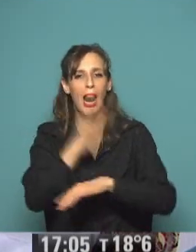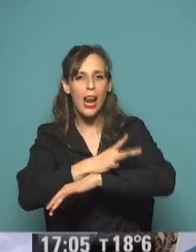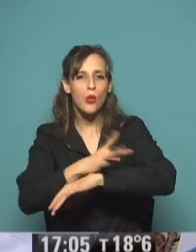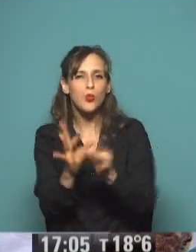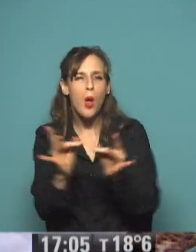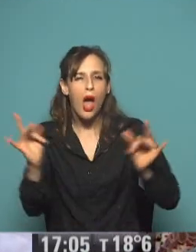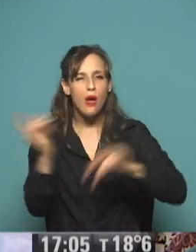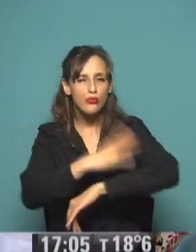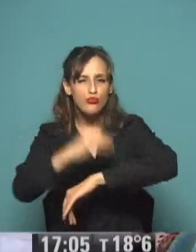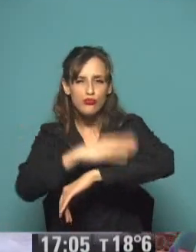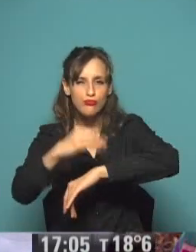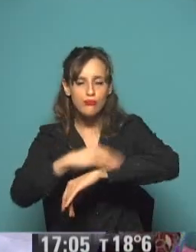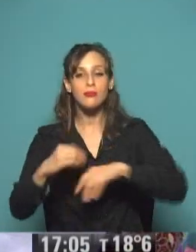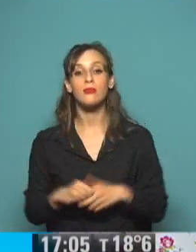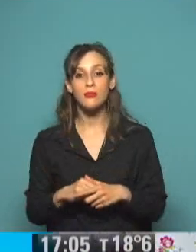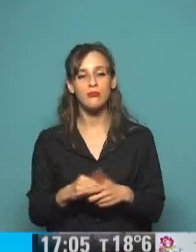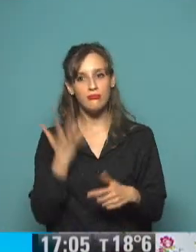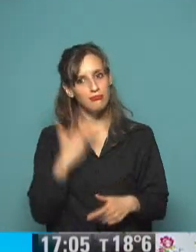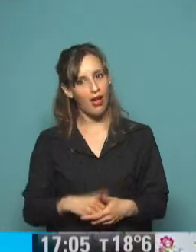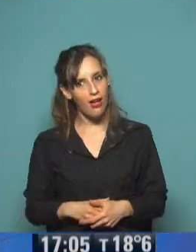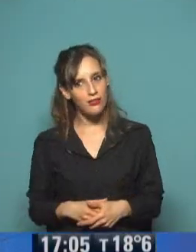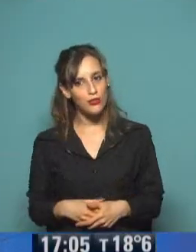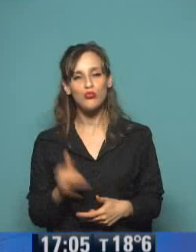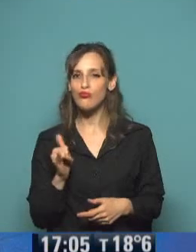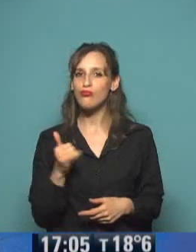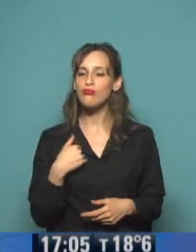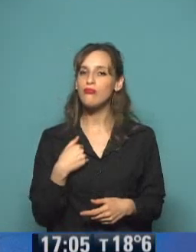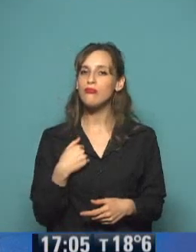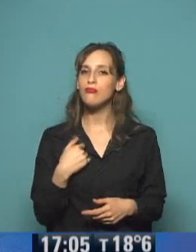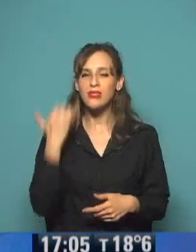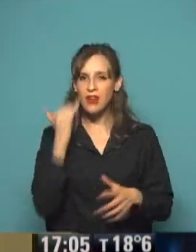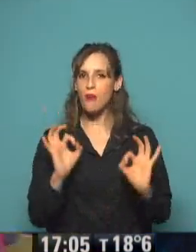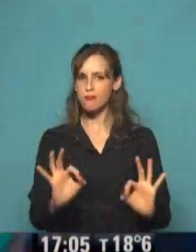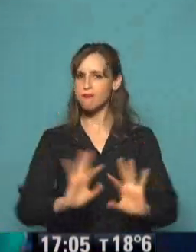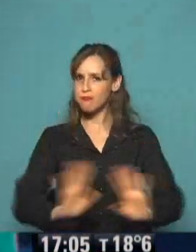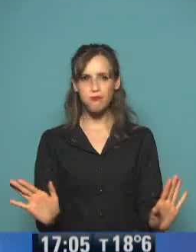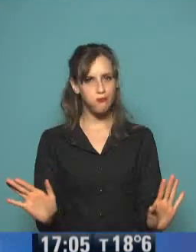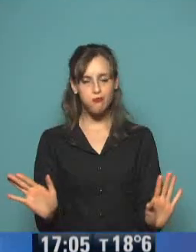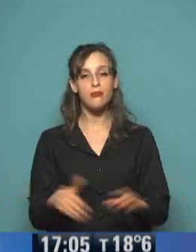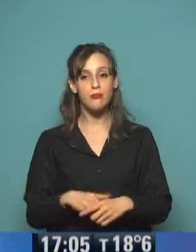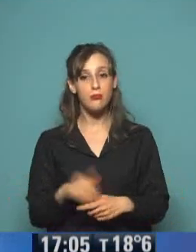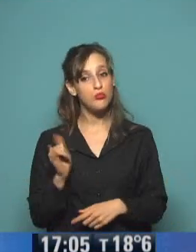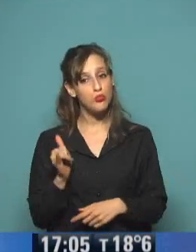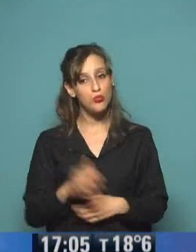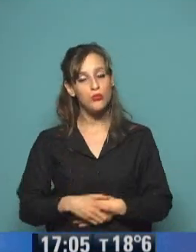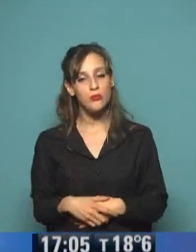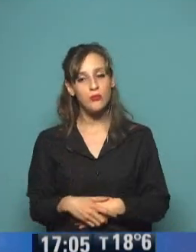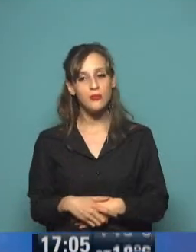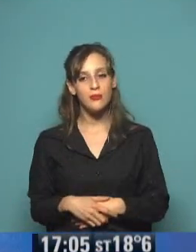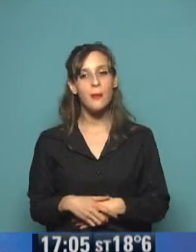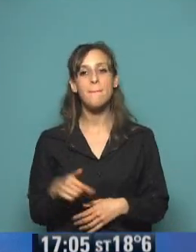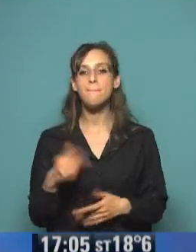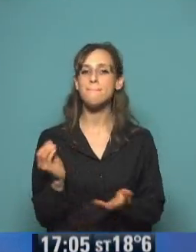parda. Bien. A mí me encantó, ¿eh? Siento que la presentación completísima. Sí. Tenemos